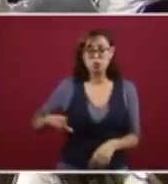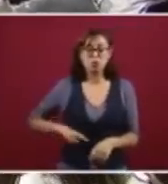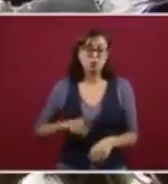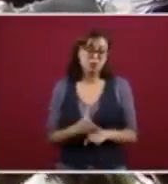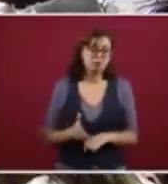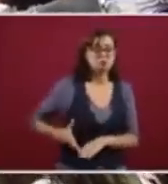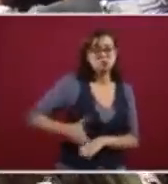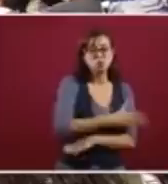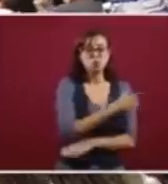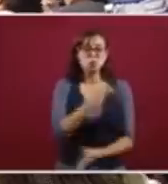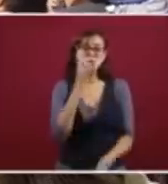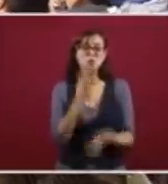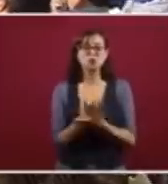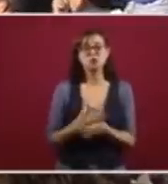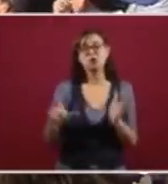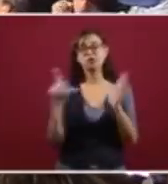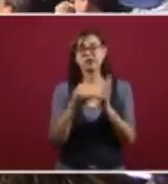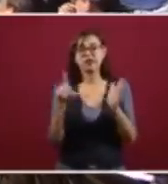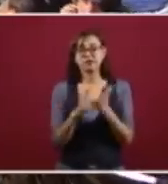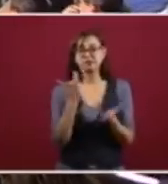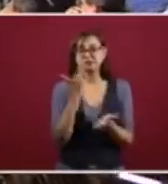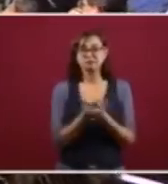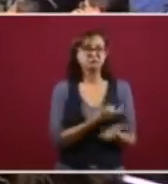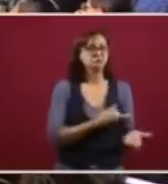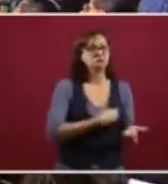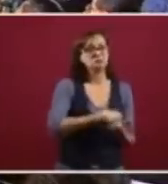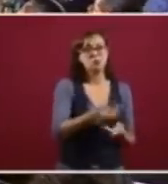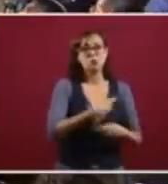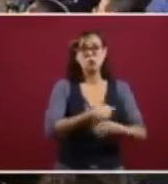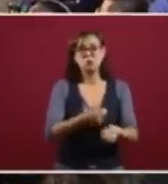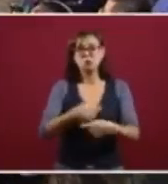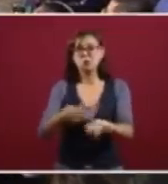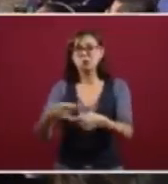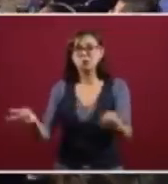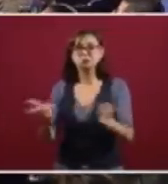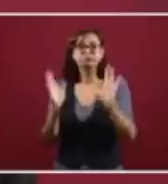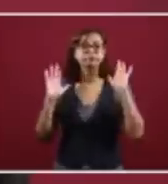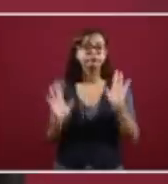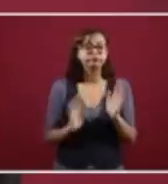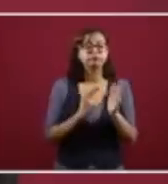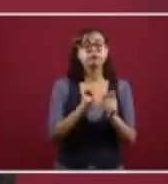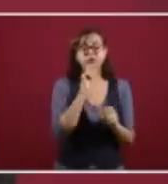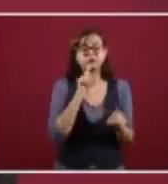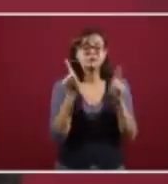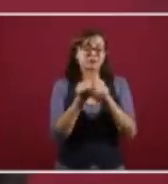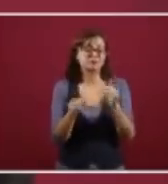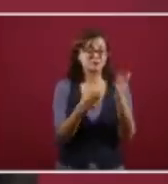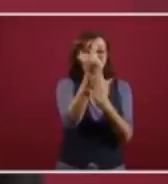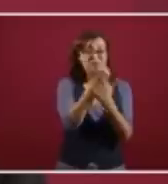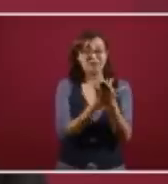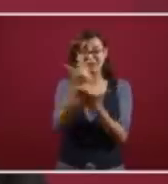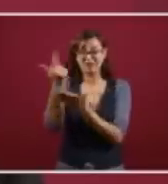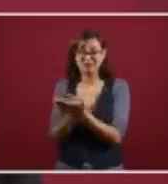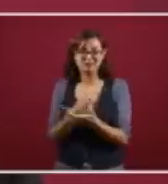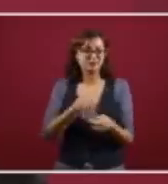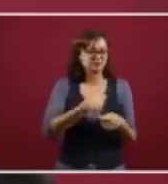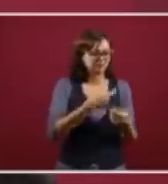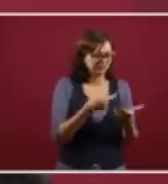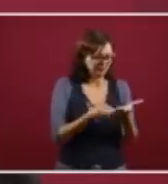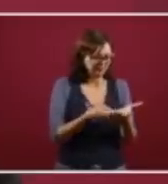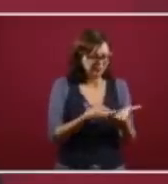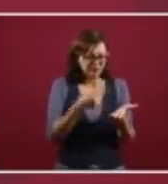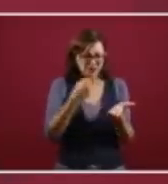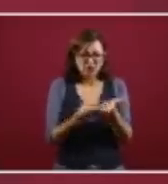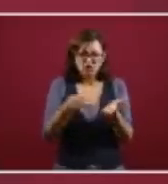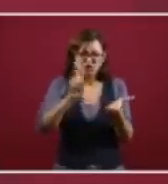de tarjetas. Ya está en las observaciones, en el cual muchos de los padrones de la entrega de estas tarjetas se repetían o que eran